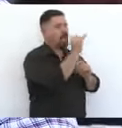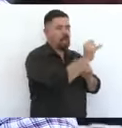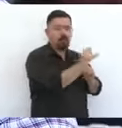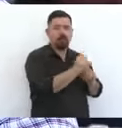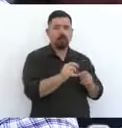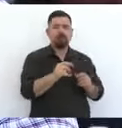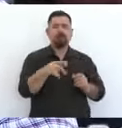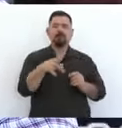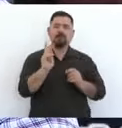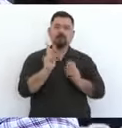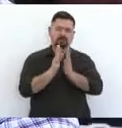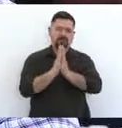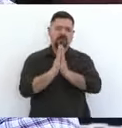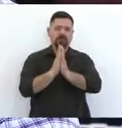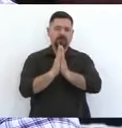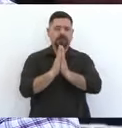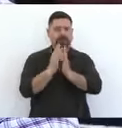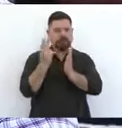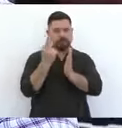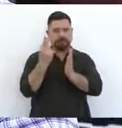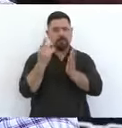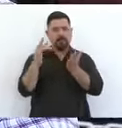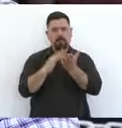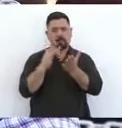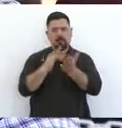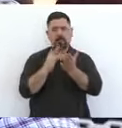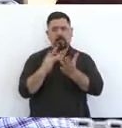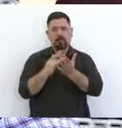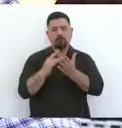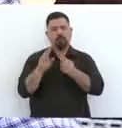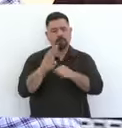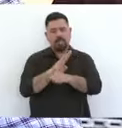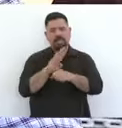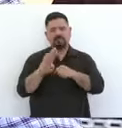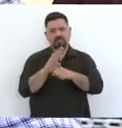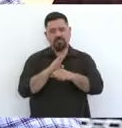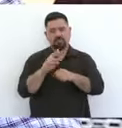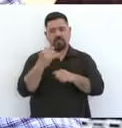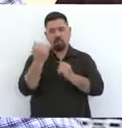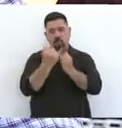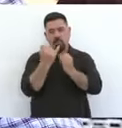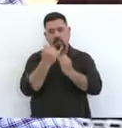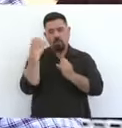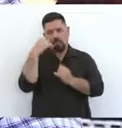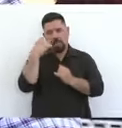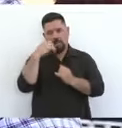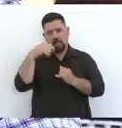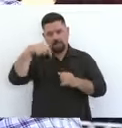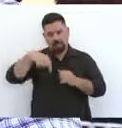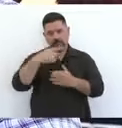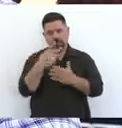de mucho beneficio que ese programa pudiera llegar a nuestros municipios. Sería